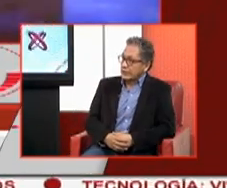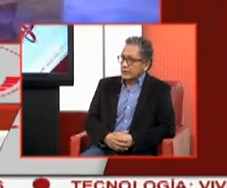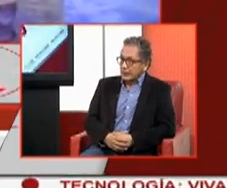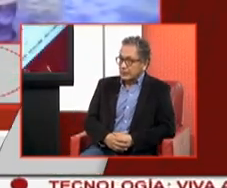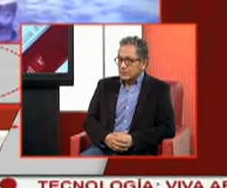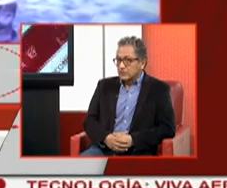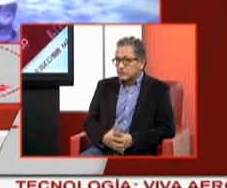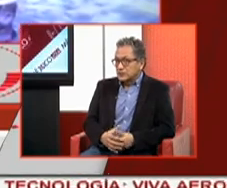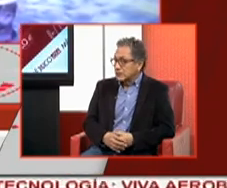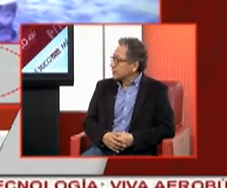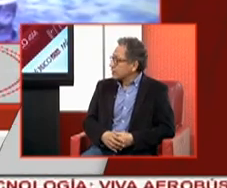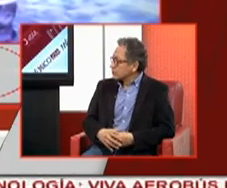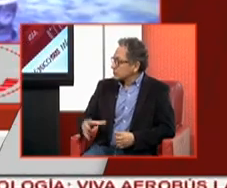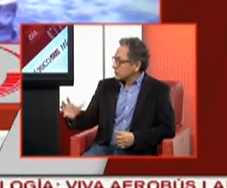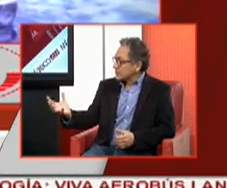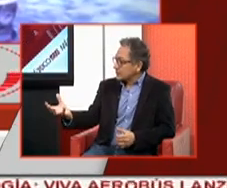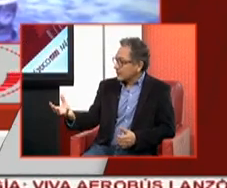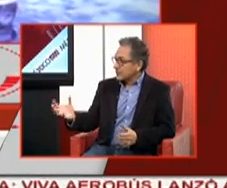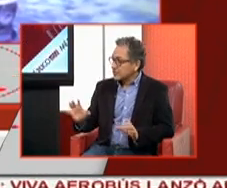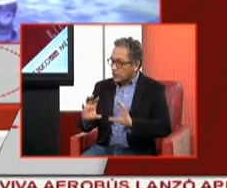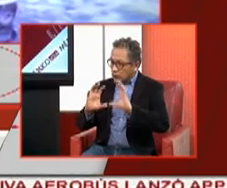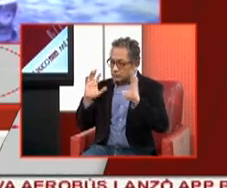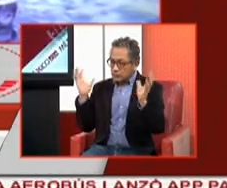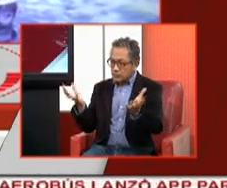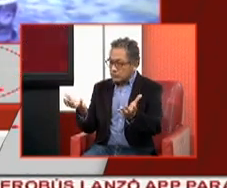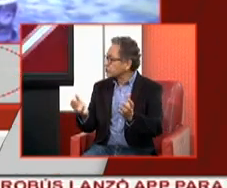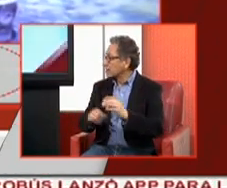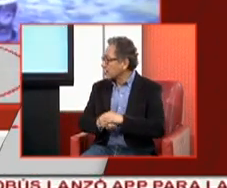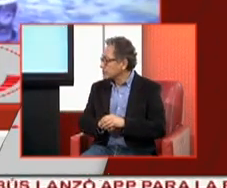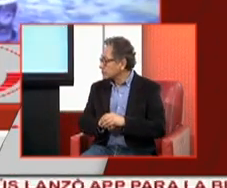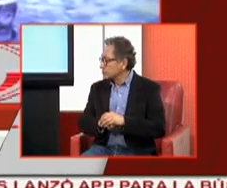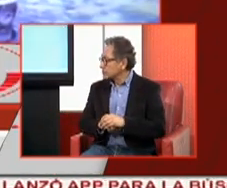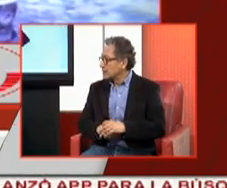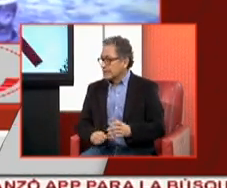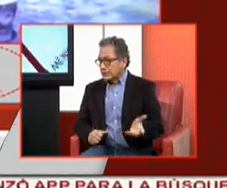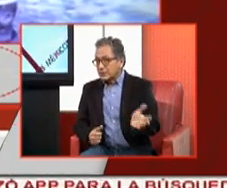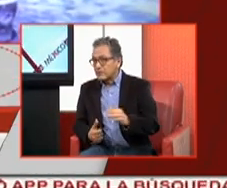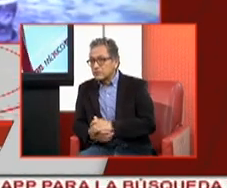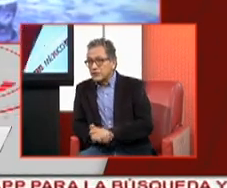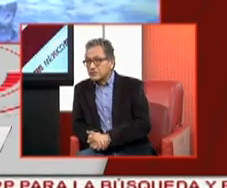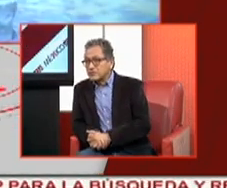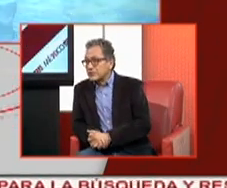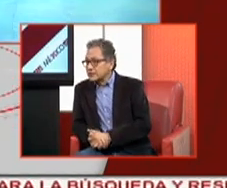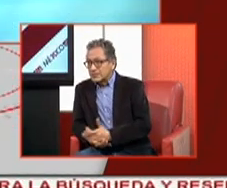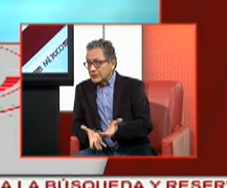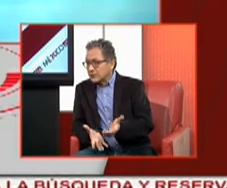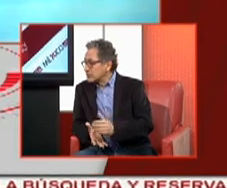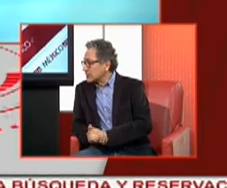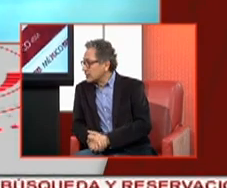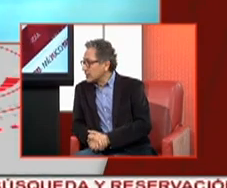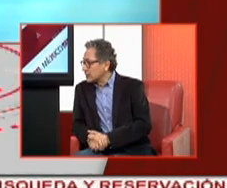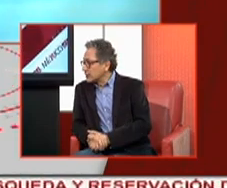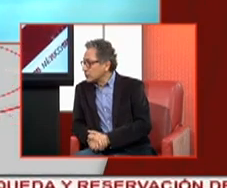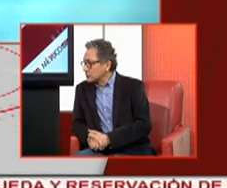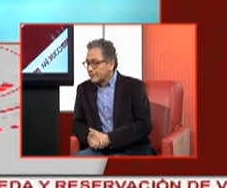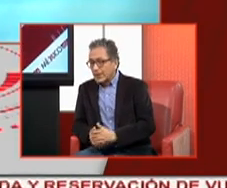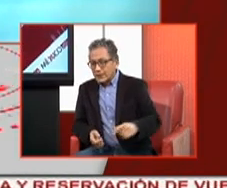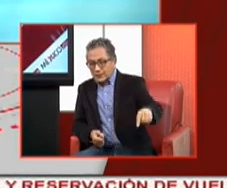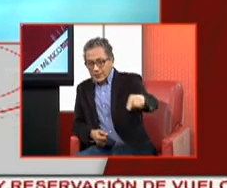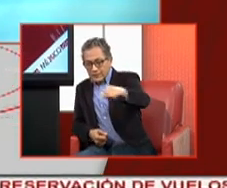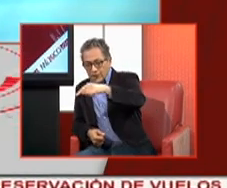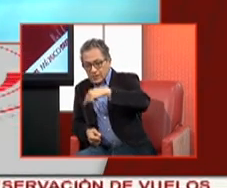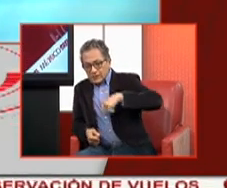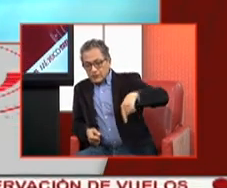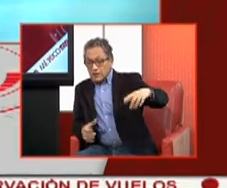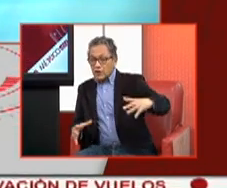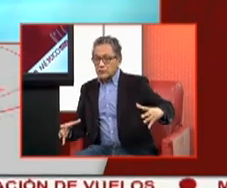columna de unos 7 metros, que estaba hecha con los cráneos. Llevan contabilizados más de 370 cráneos,